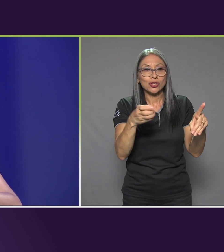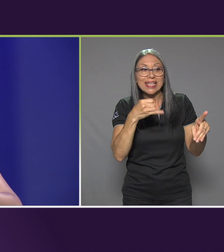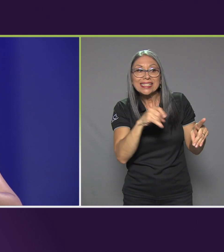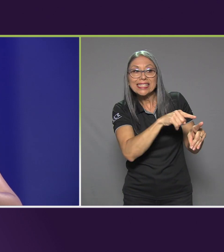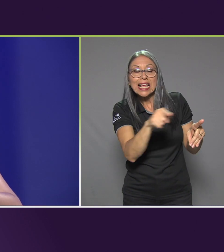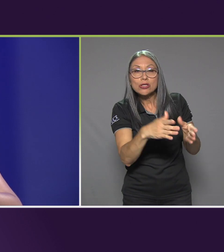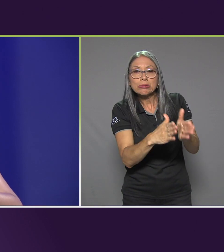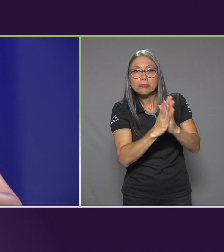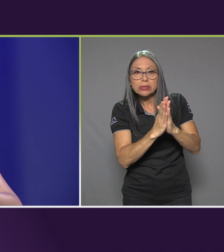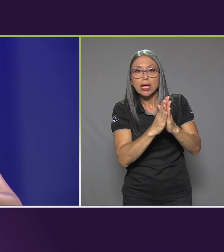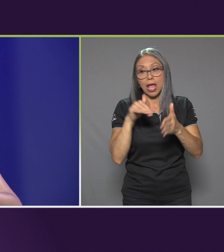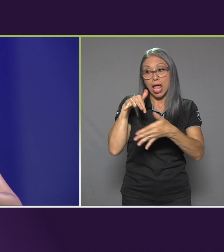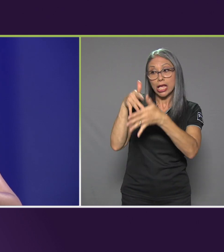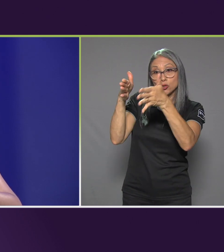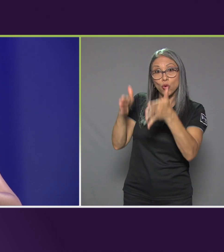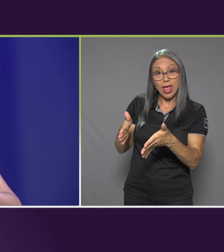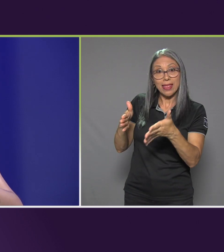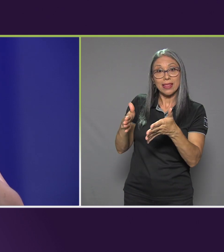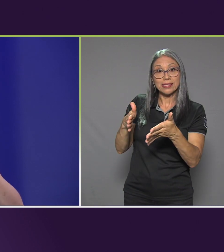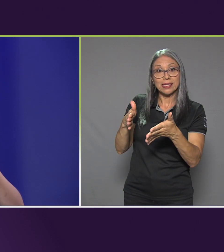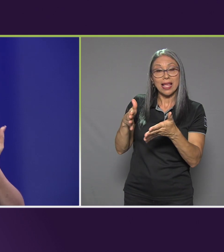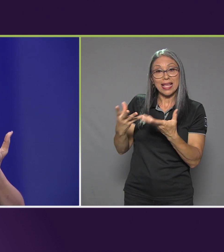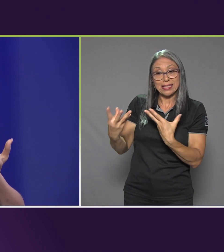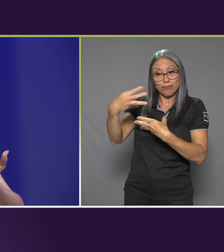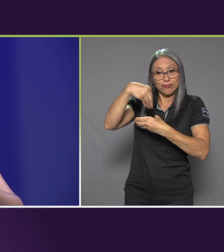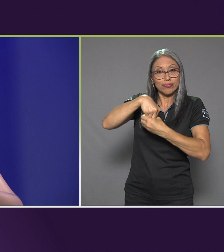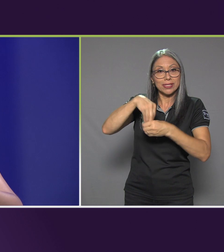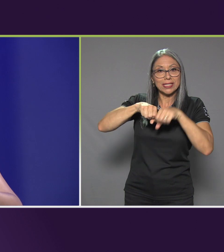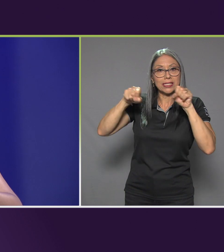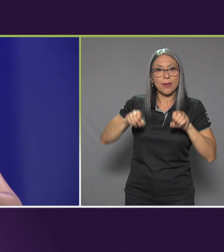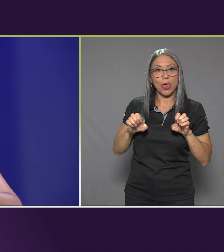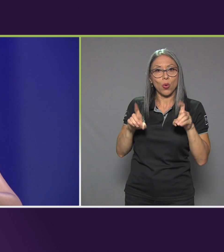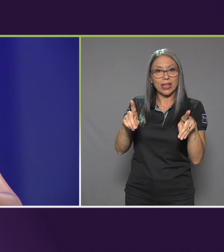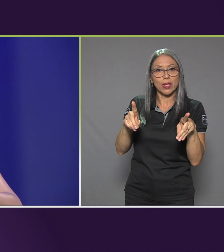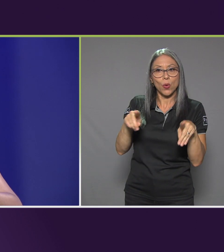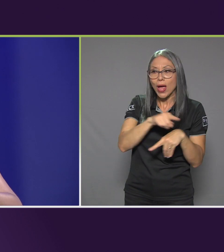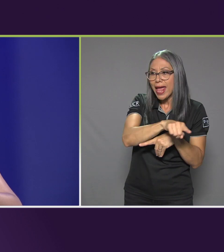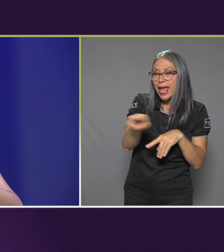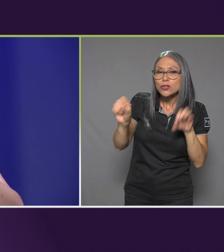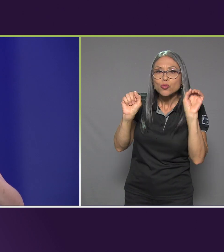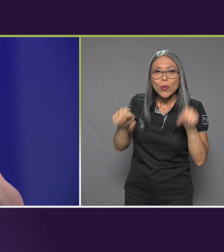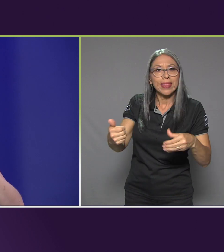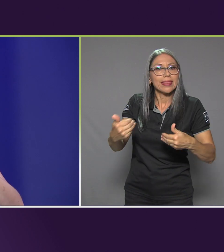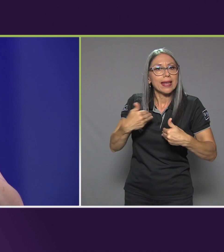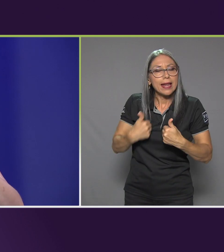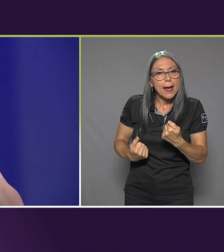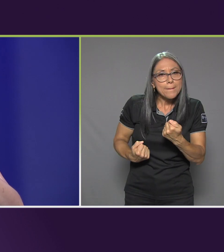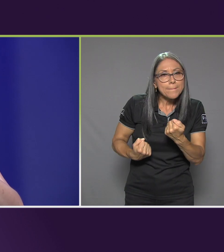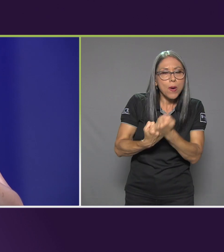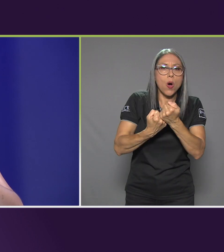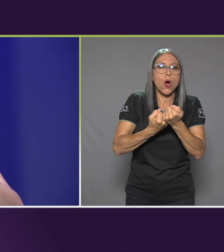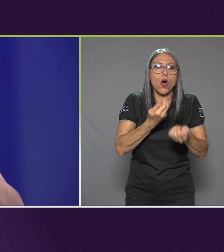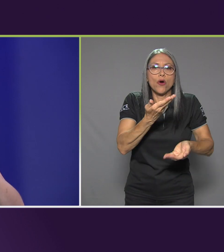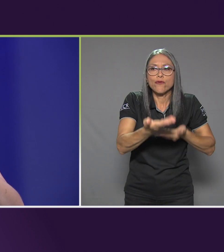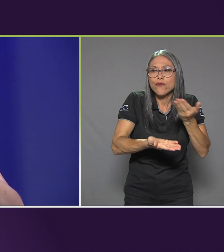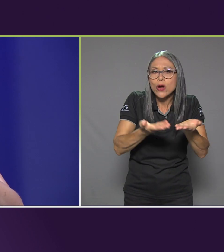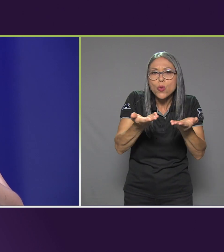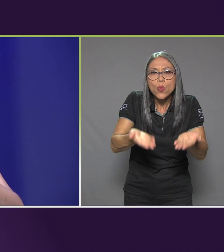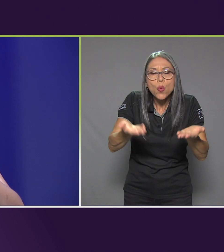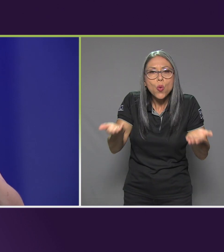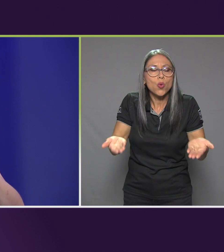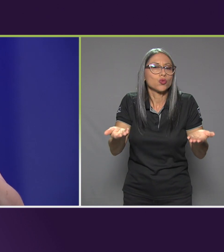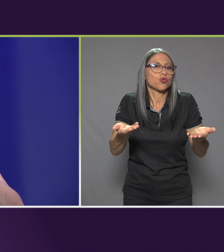que se encuentran incluidos en nuestro sistema educativo realmente puedan recibir todos aquellos recursos, ya sea de mobiliario, ya